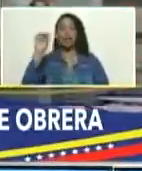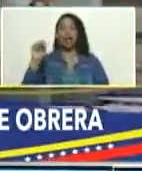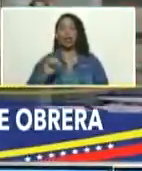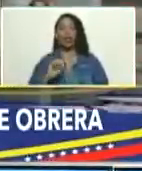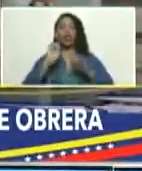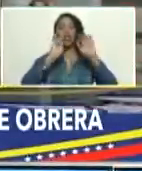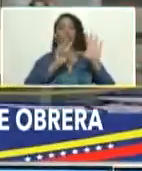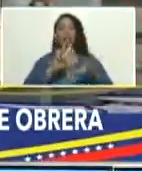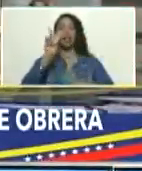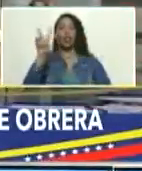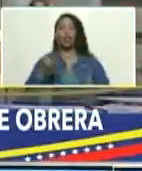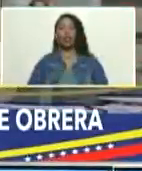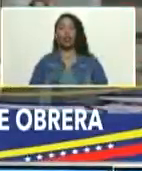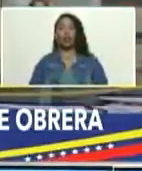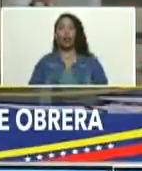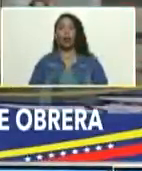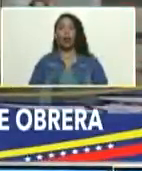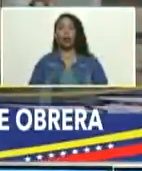2.372